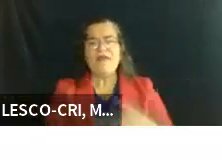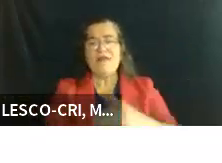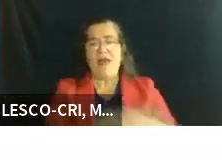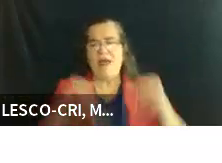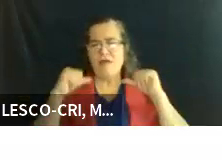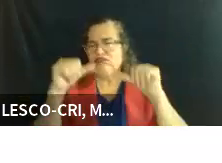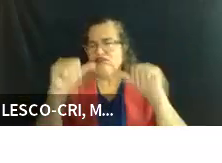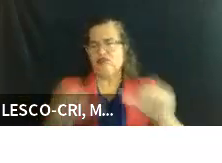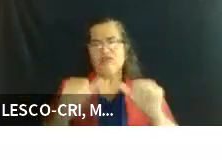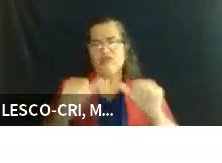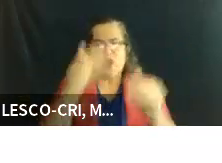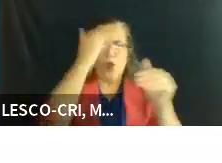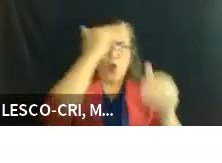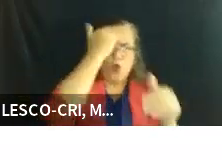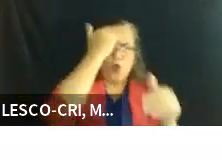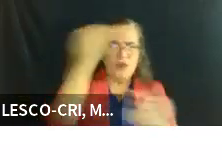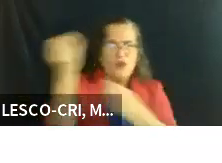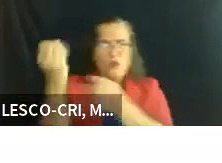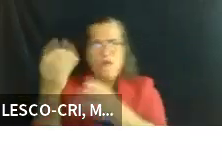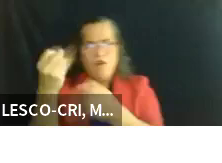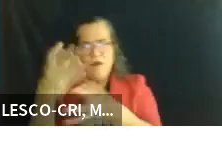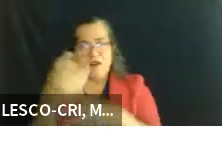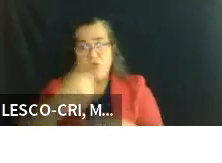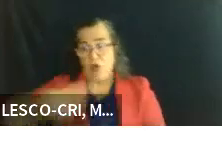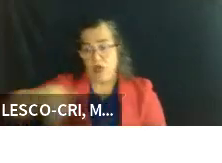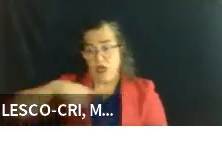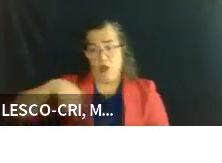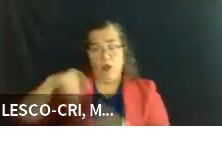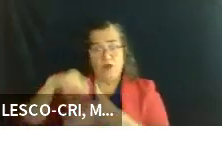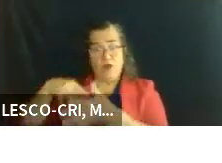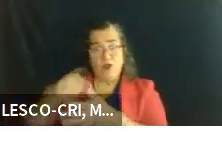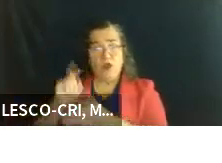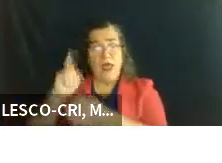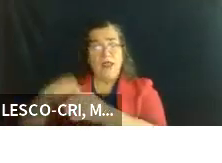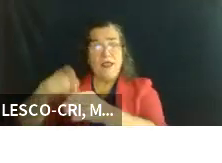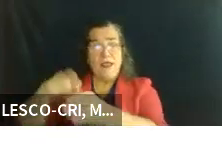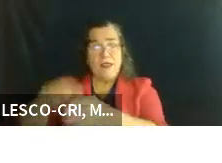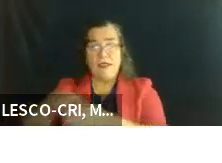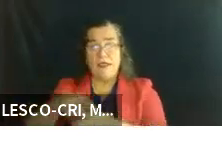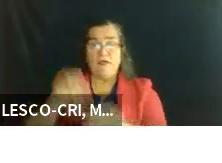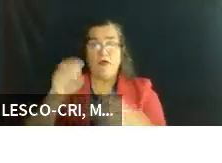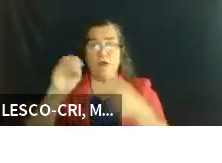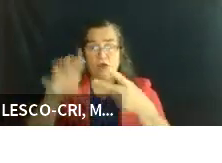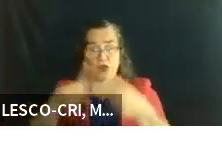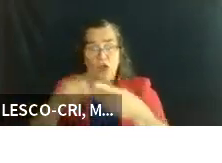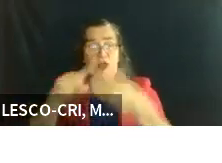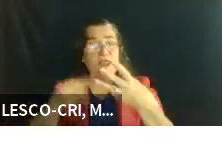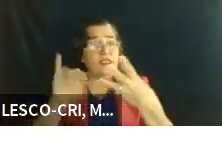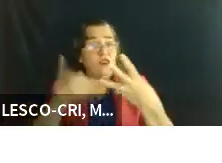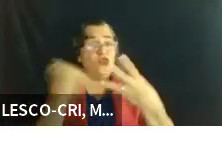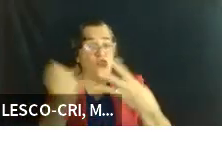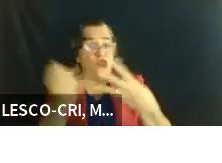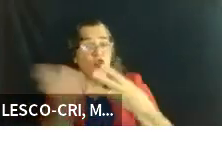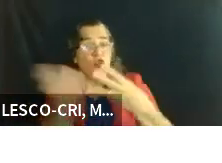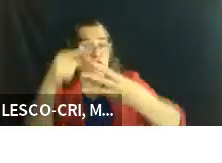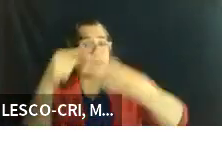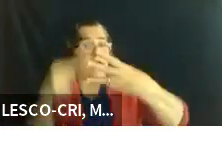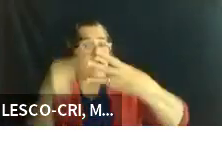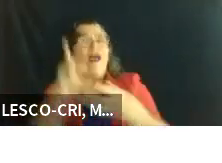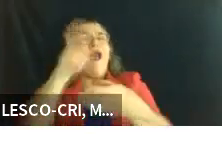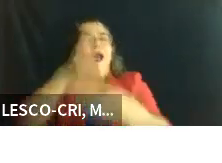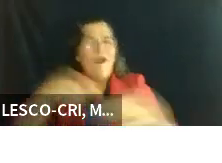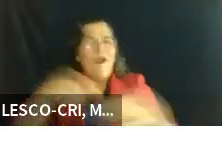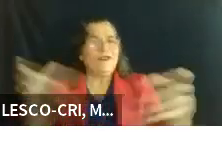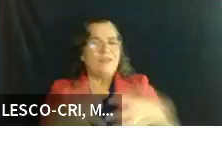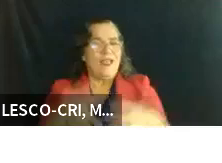la información a la que acceden nuestros estudiantes, los profesores y la sociedad en general. También nos enfrentamos a